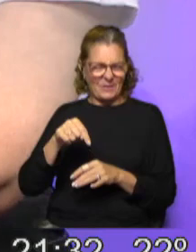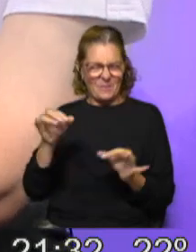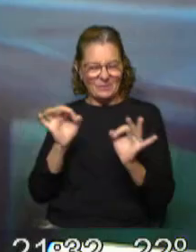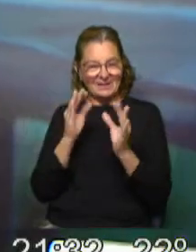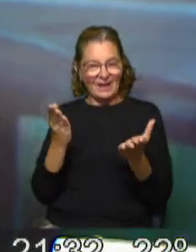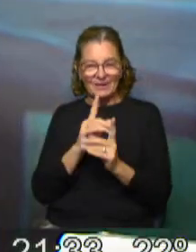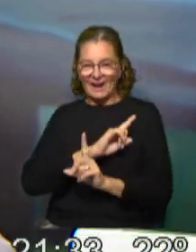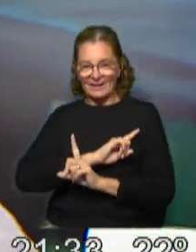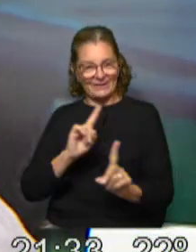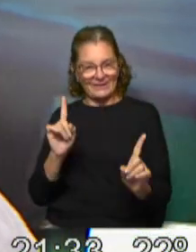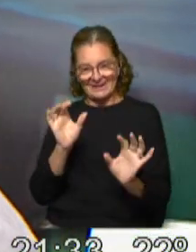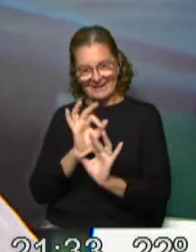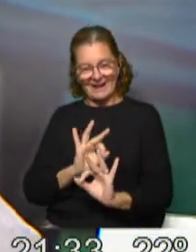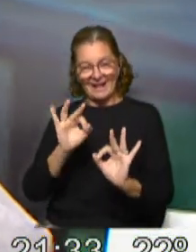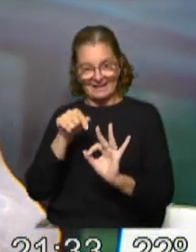eso.